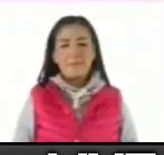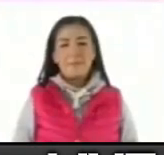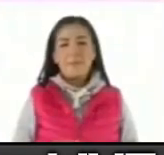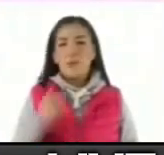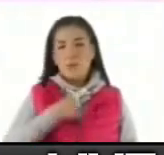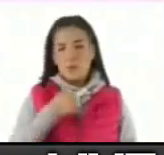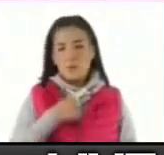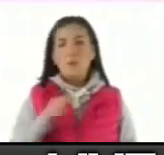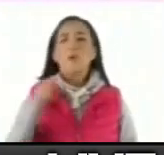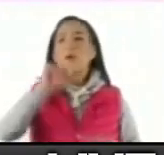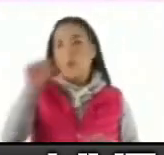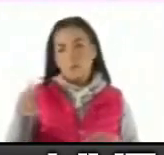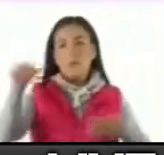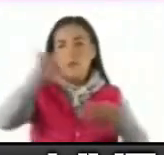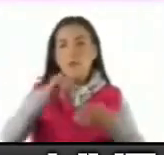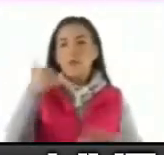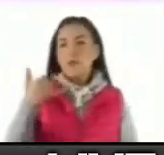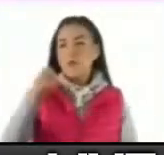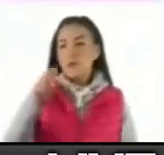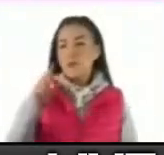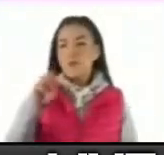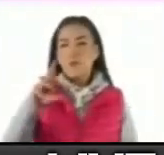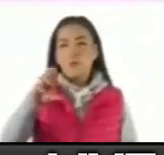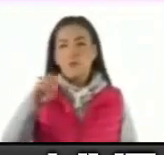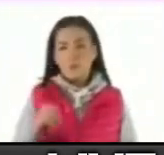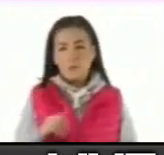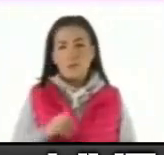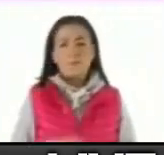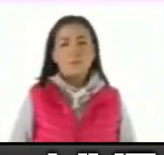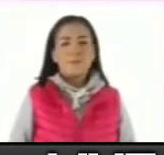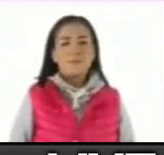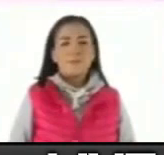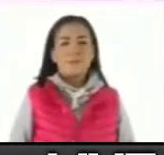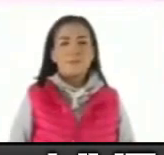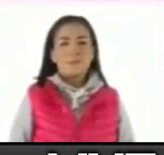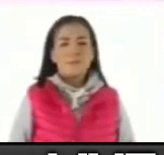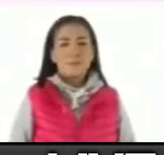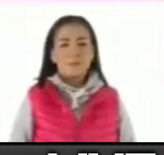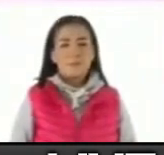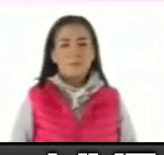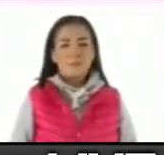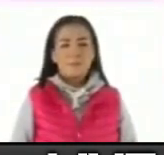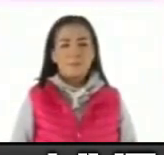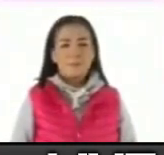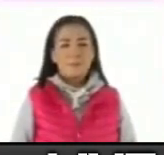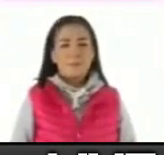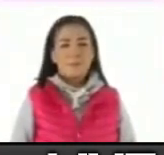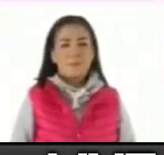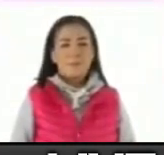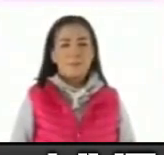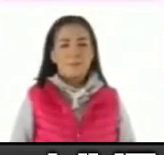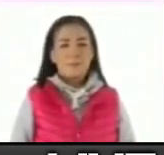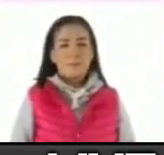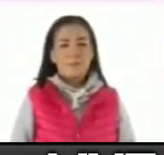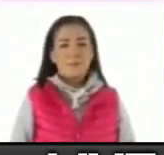Y yoduro de potasio. ¿Dónde está el yoduro de potasio? Ahí.